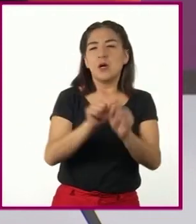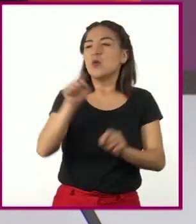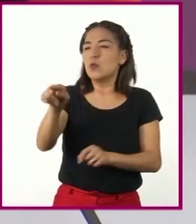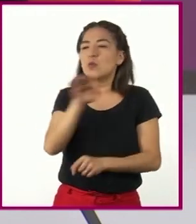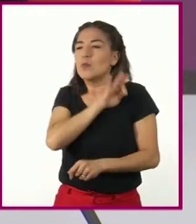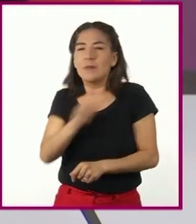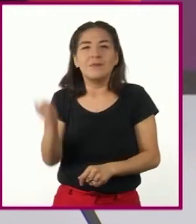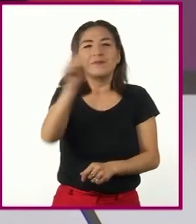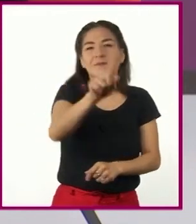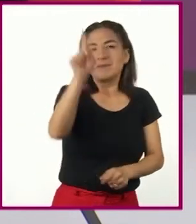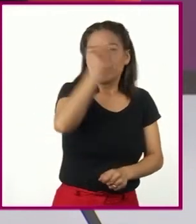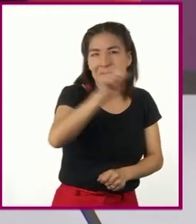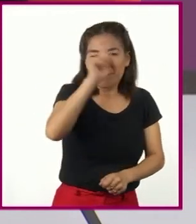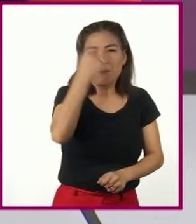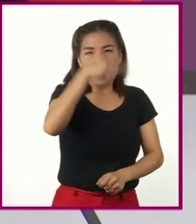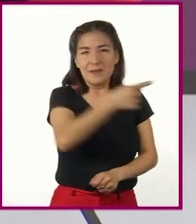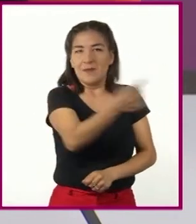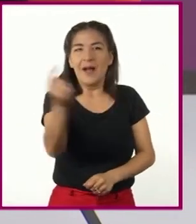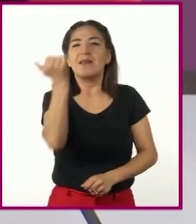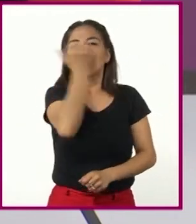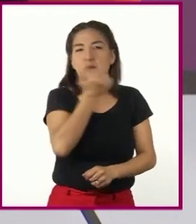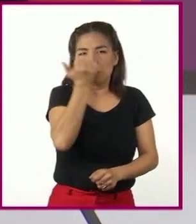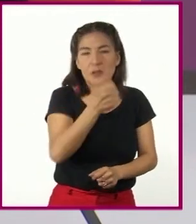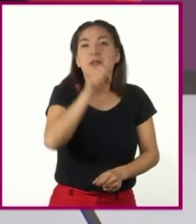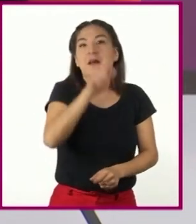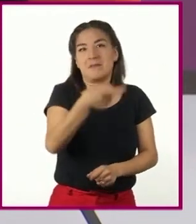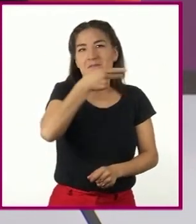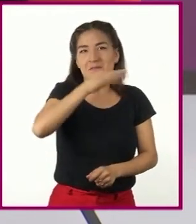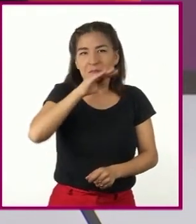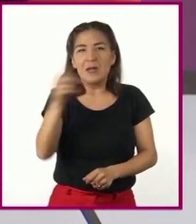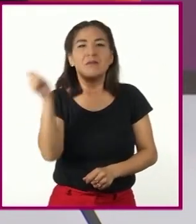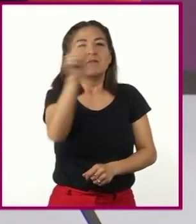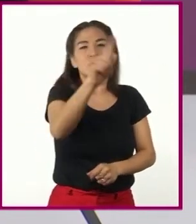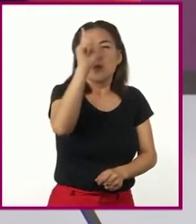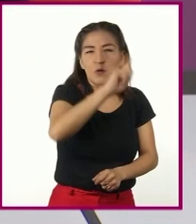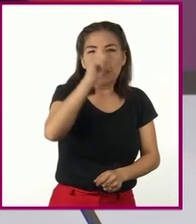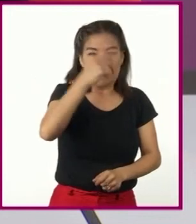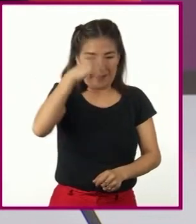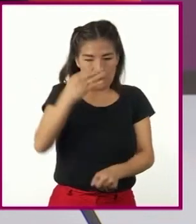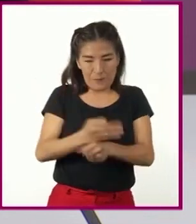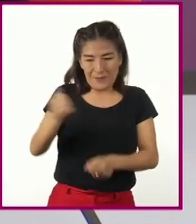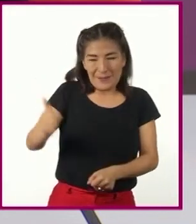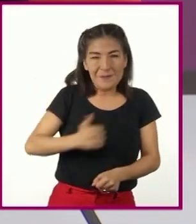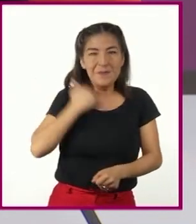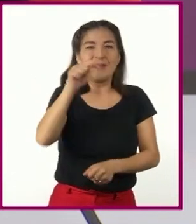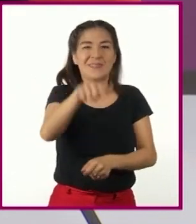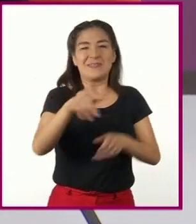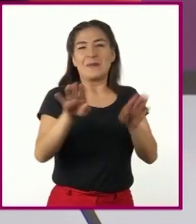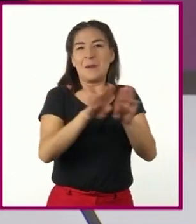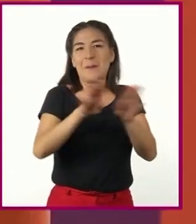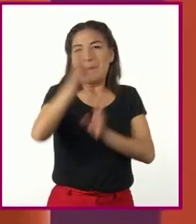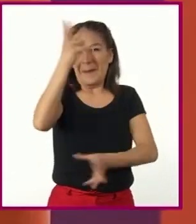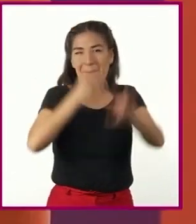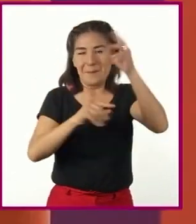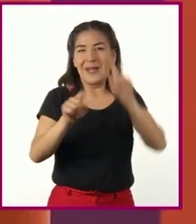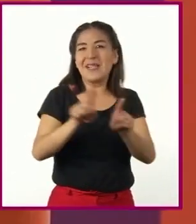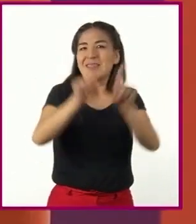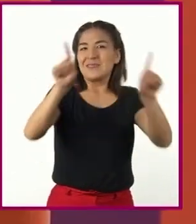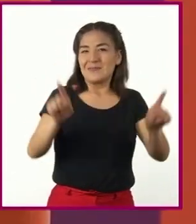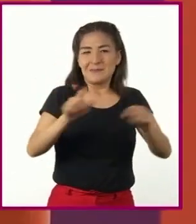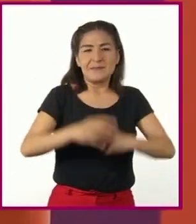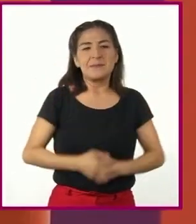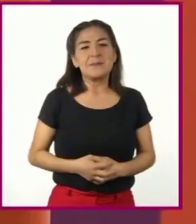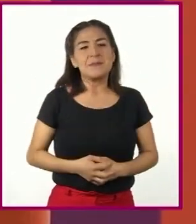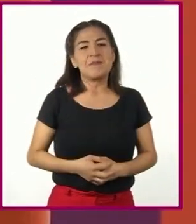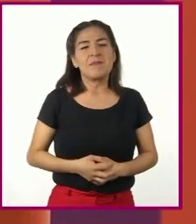hacerle a los estudiantes y a los padres de familia para aprovechar de mejor manera este aprendizaje a distancia? Pues mira, creo